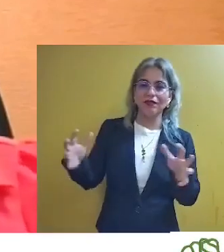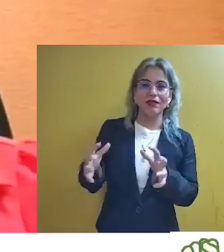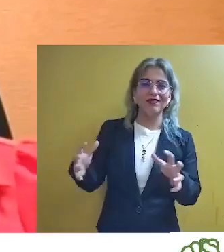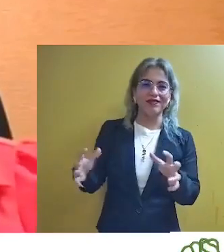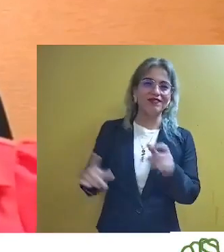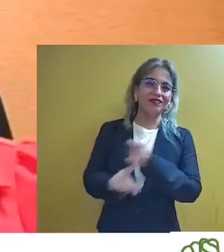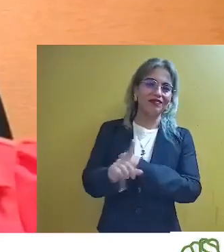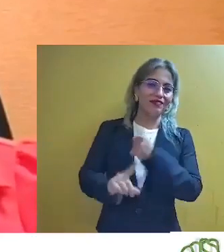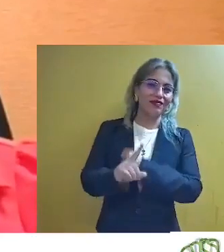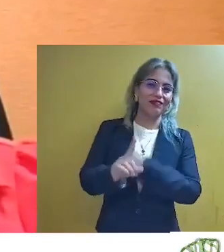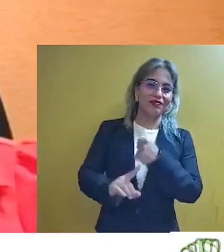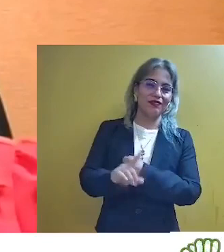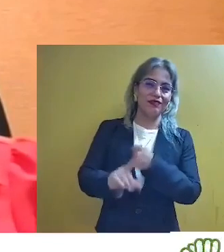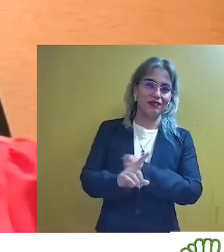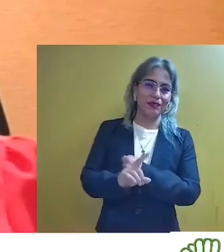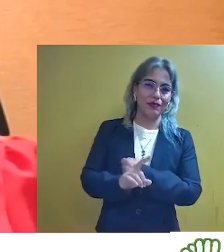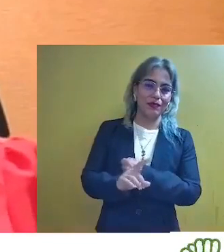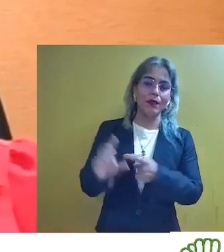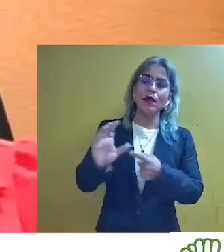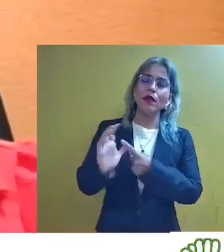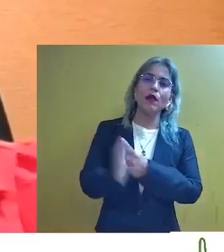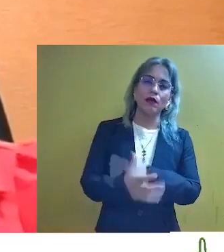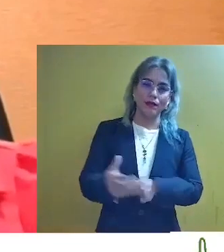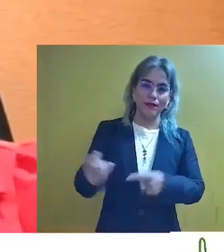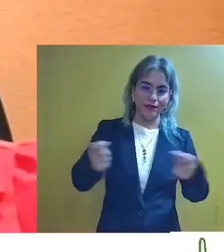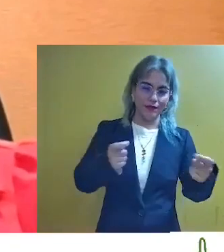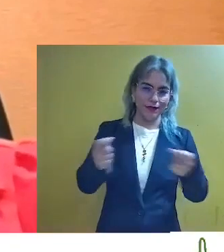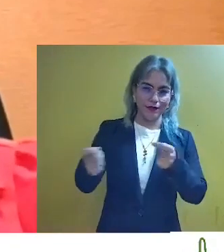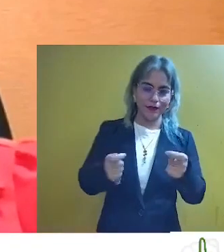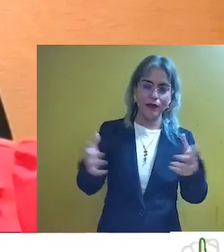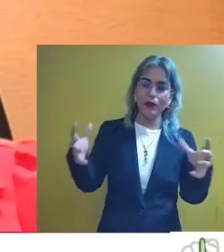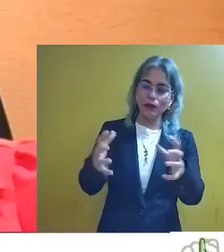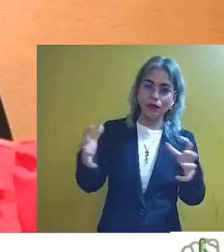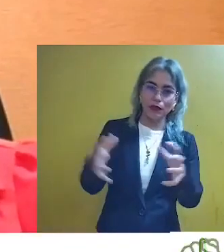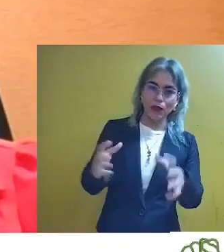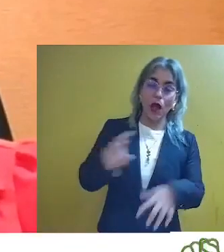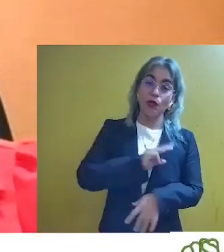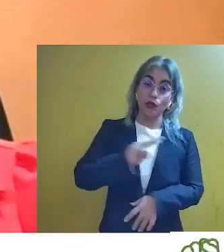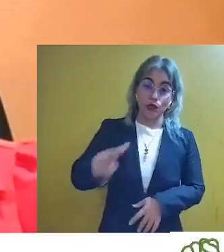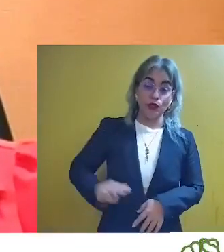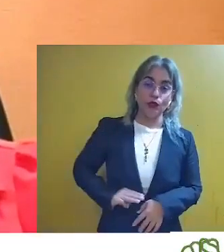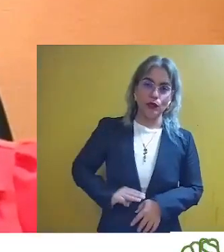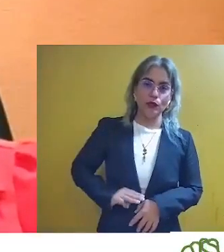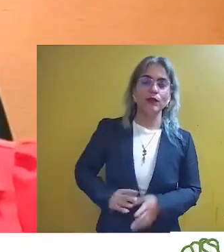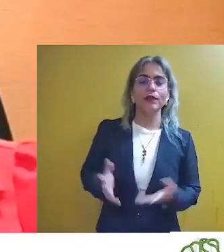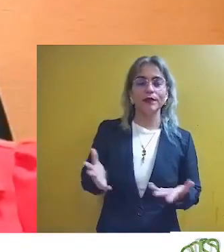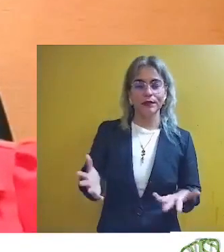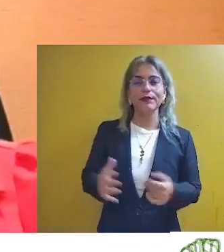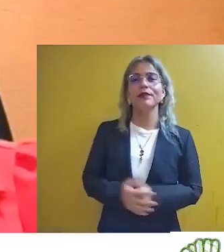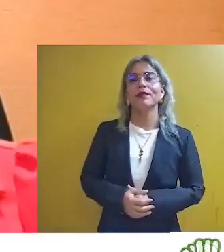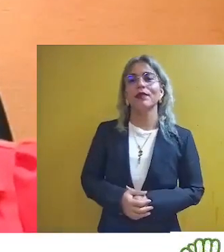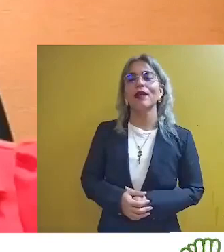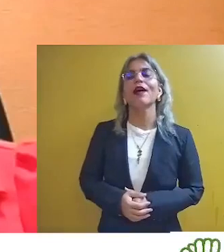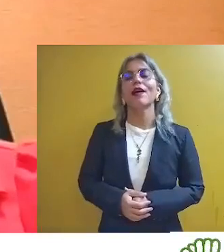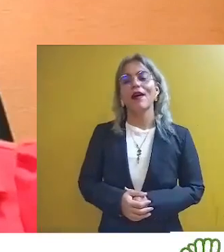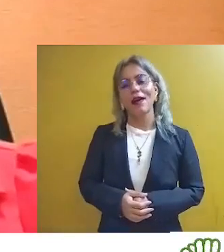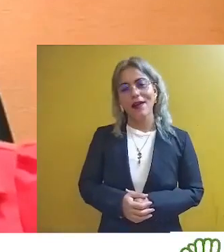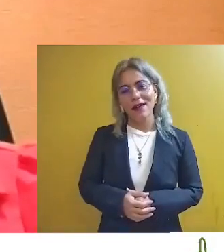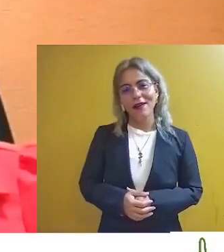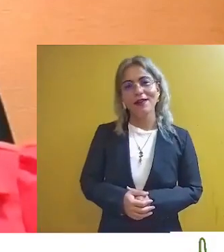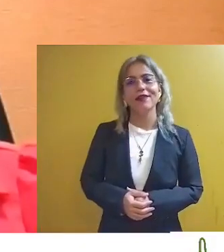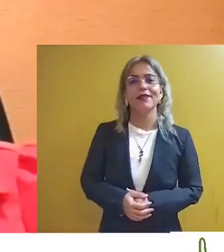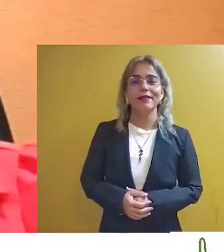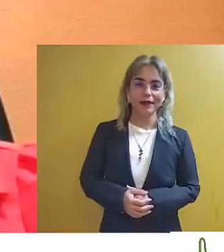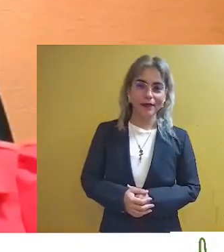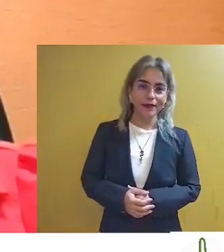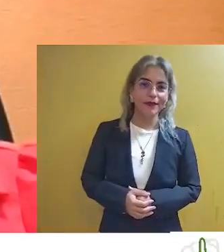municipales, con los comités directivos municipales. Y a partir de ahí se genera este dictamen